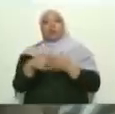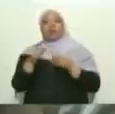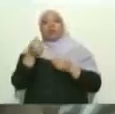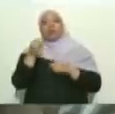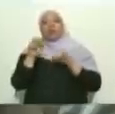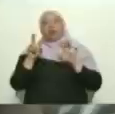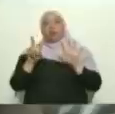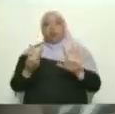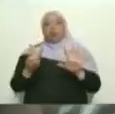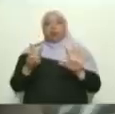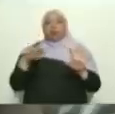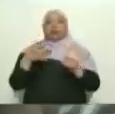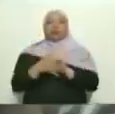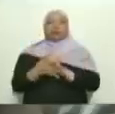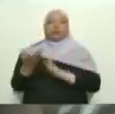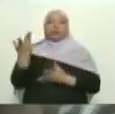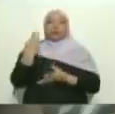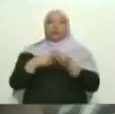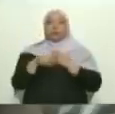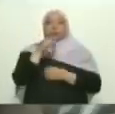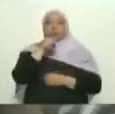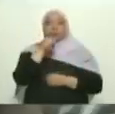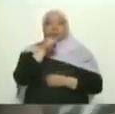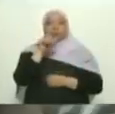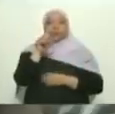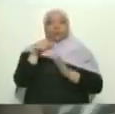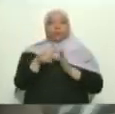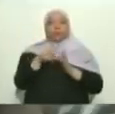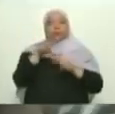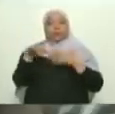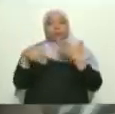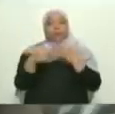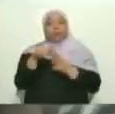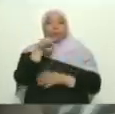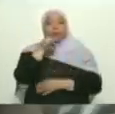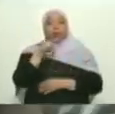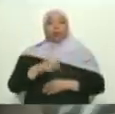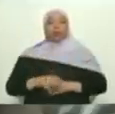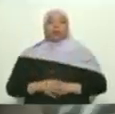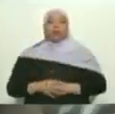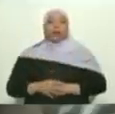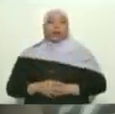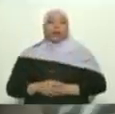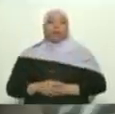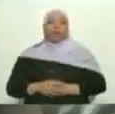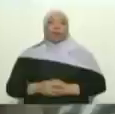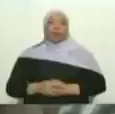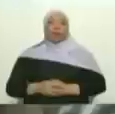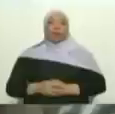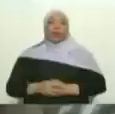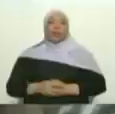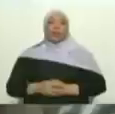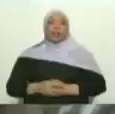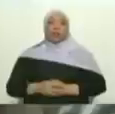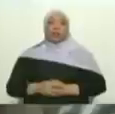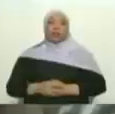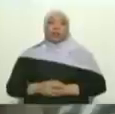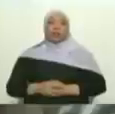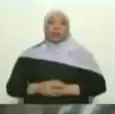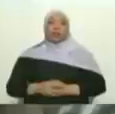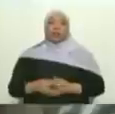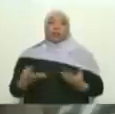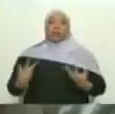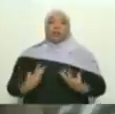2017, aproximadamente 150 fallecidos y aproximadamente 2000